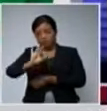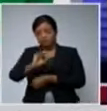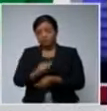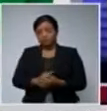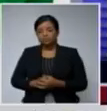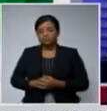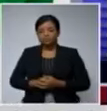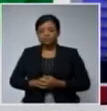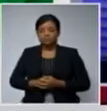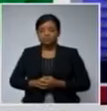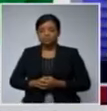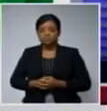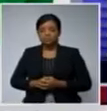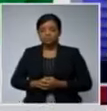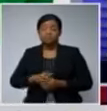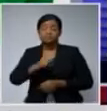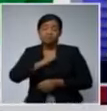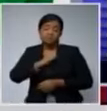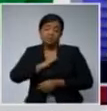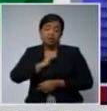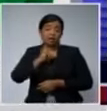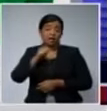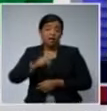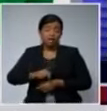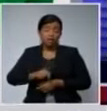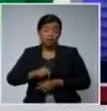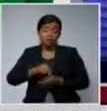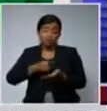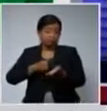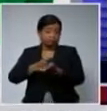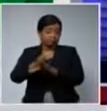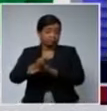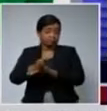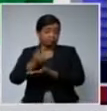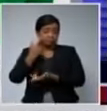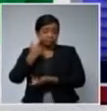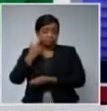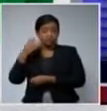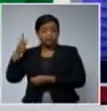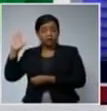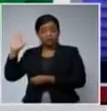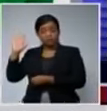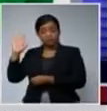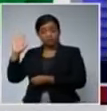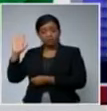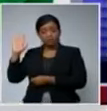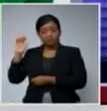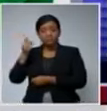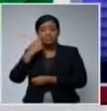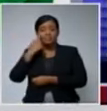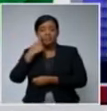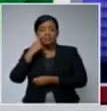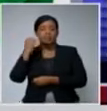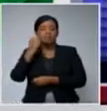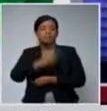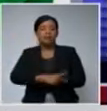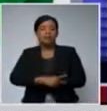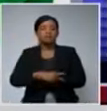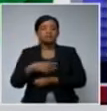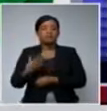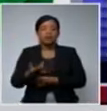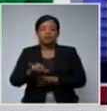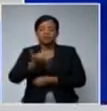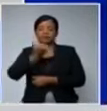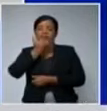Si quieren, nos vamos directamente al gráfico donde se ven los países con mayor reporte de casos